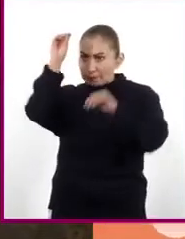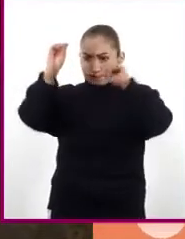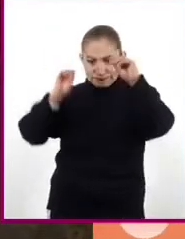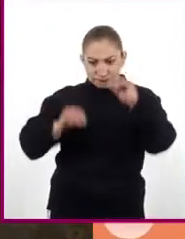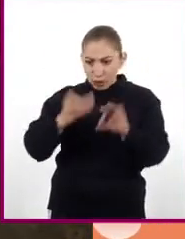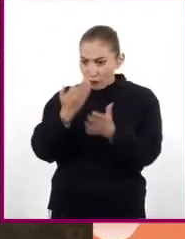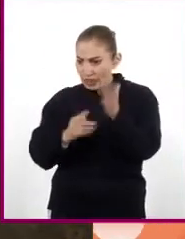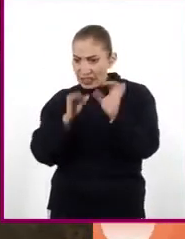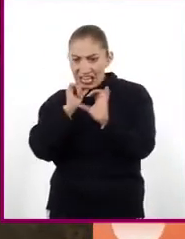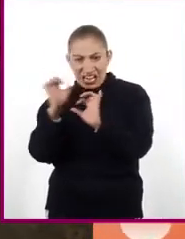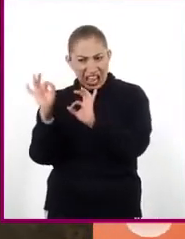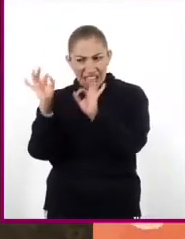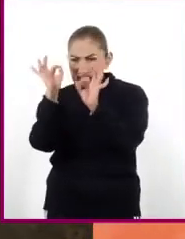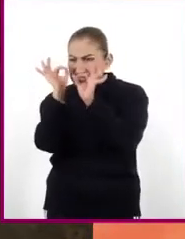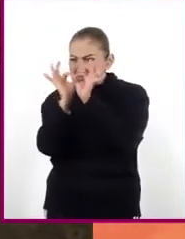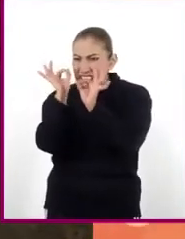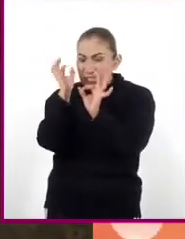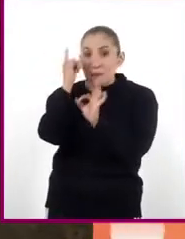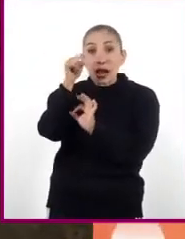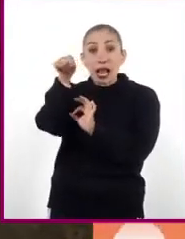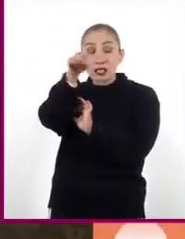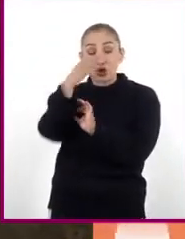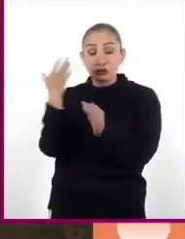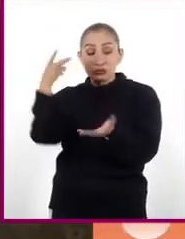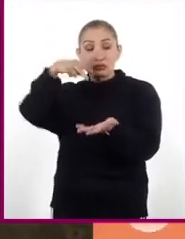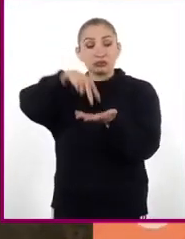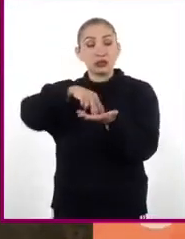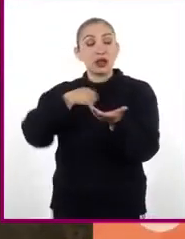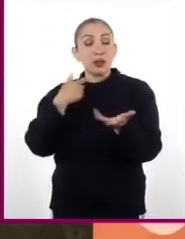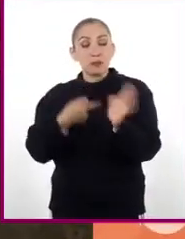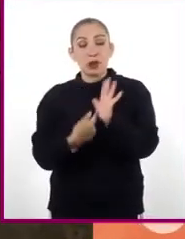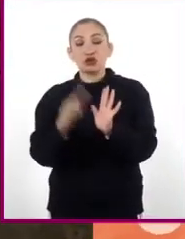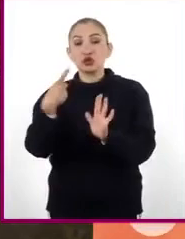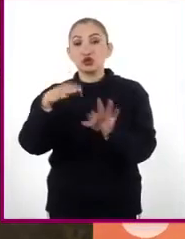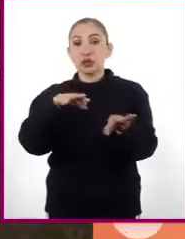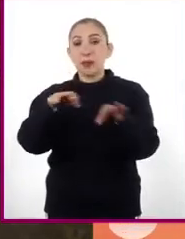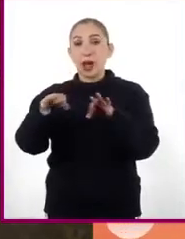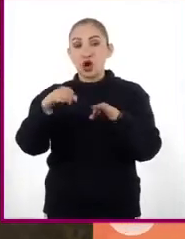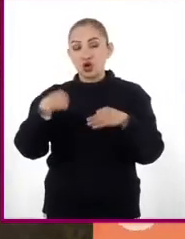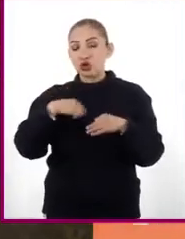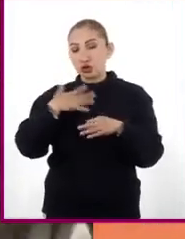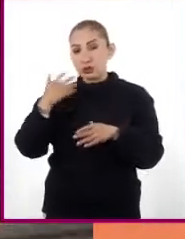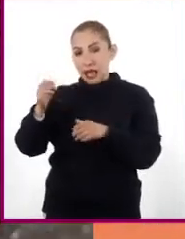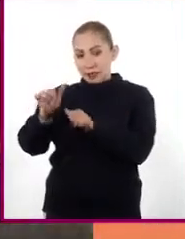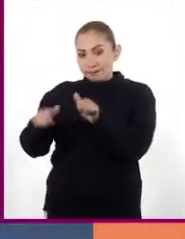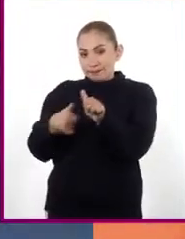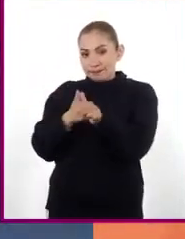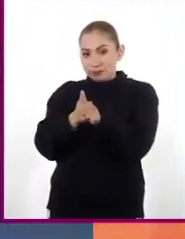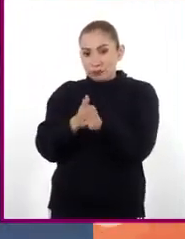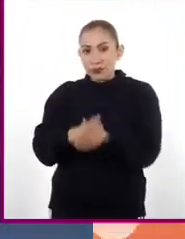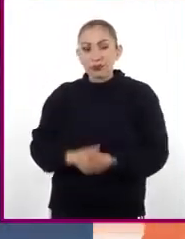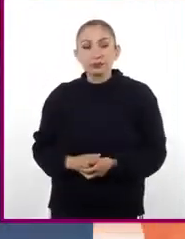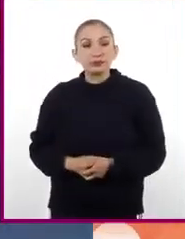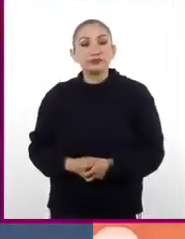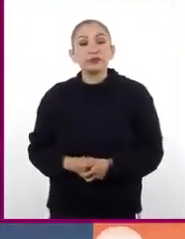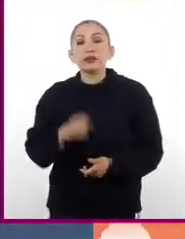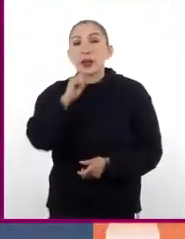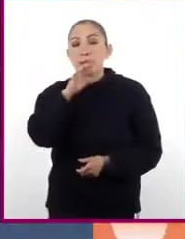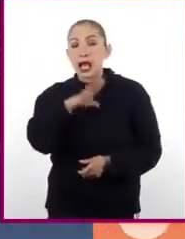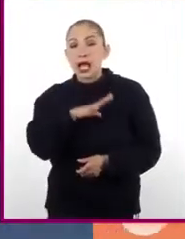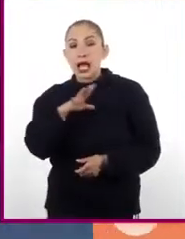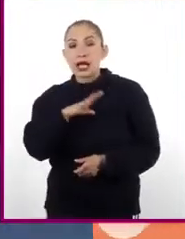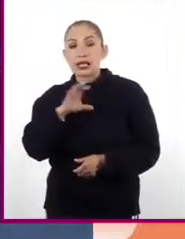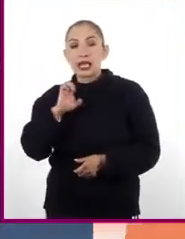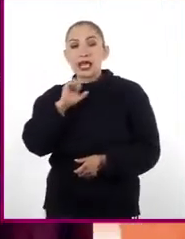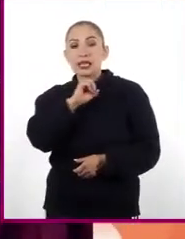llevar, que no les falte ni un solo detalle para que ellos en escena puedan reflejar el trabajo de los que hacemos nosotros atrás. También están